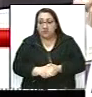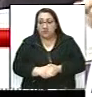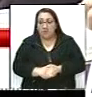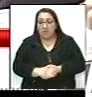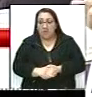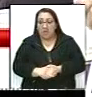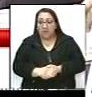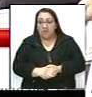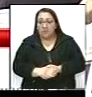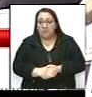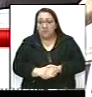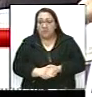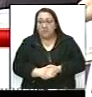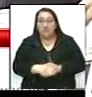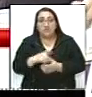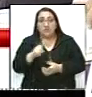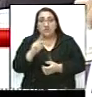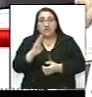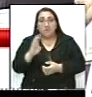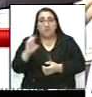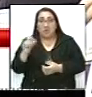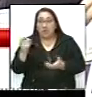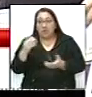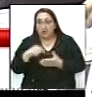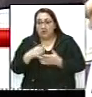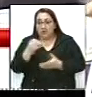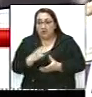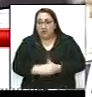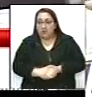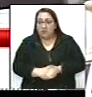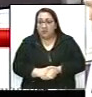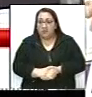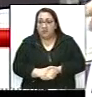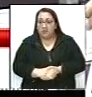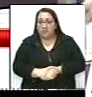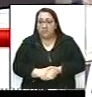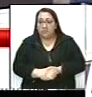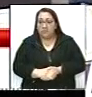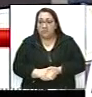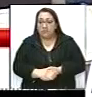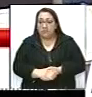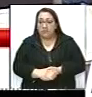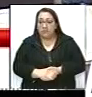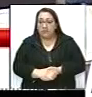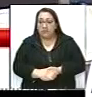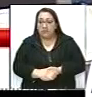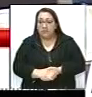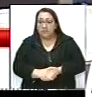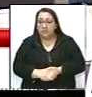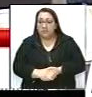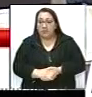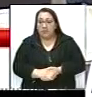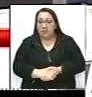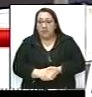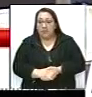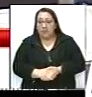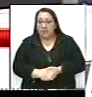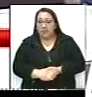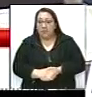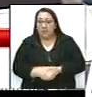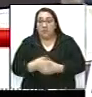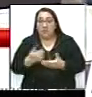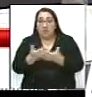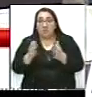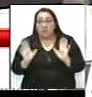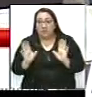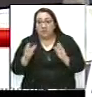Justicia, Ceballos, donde prácticamente utilizar la palabra libre, carta libre, no podemos hacerlo porque